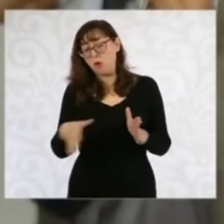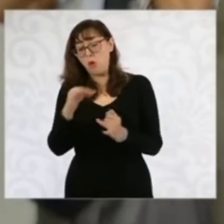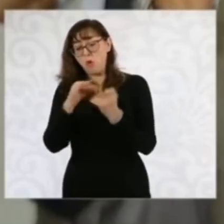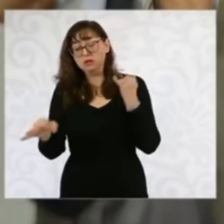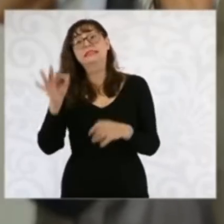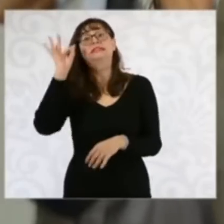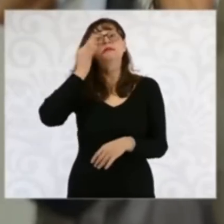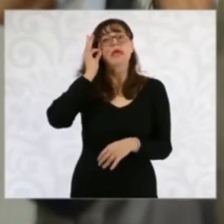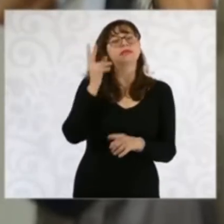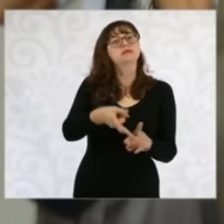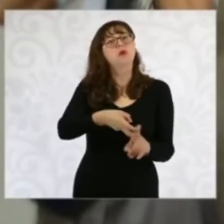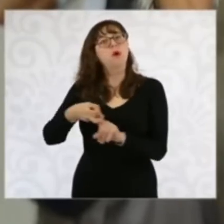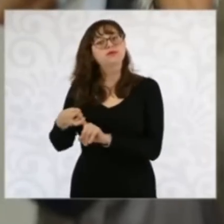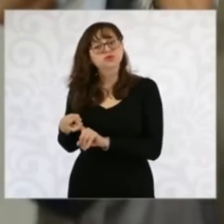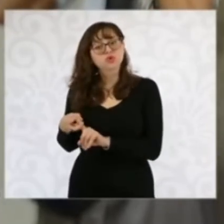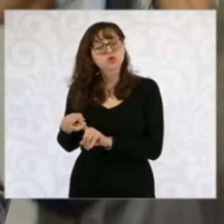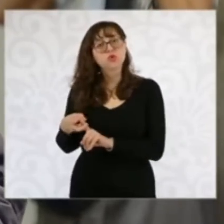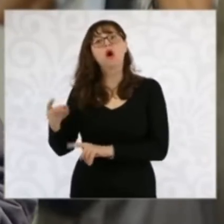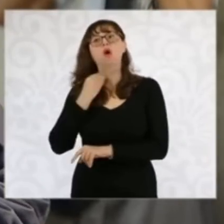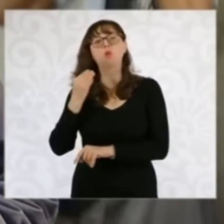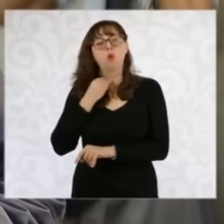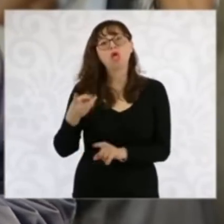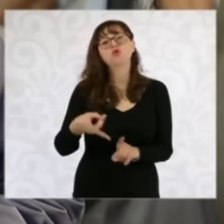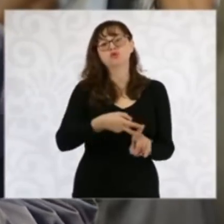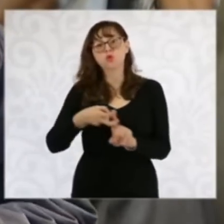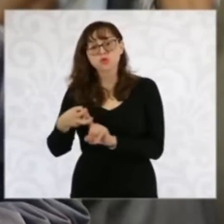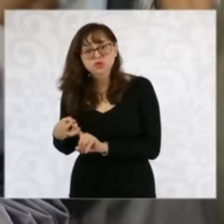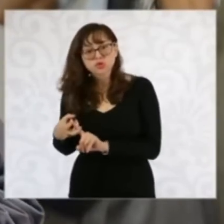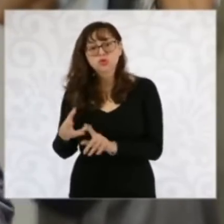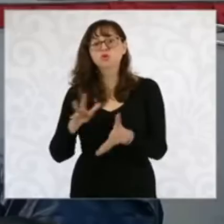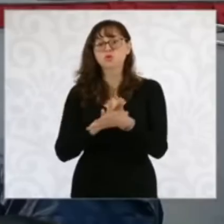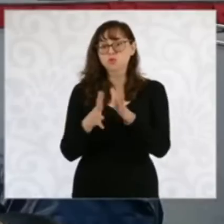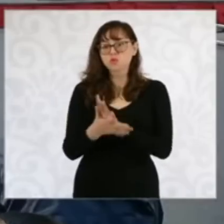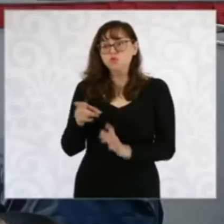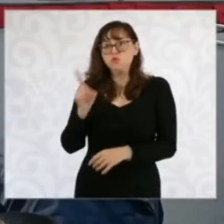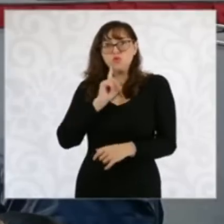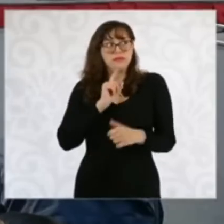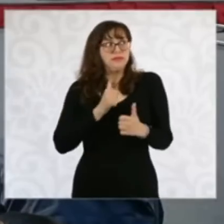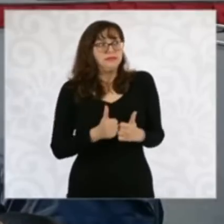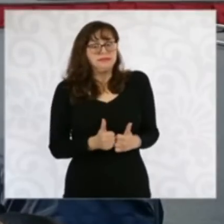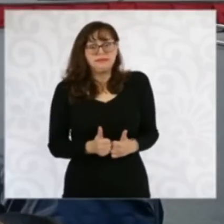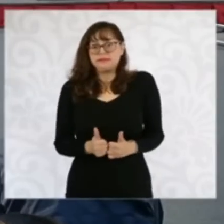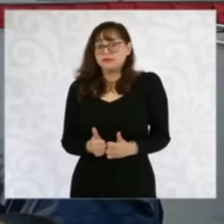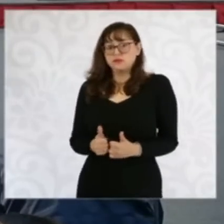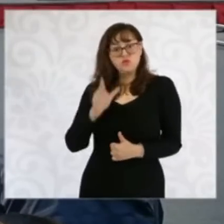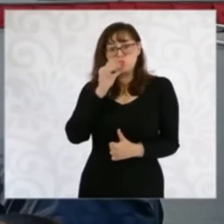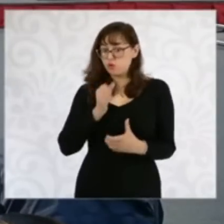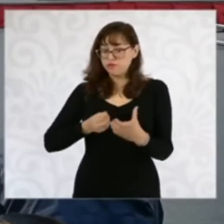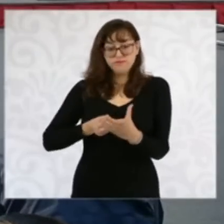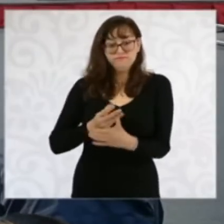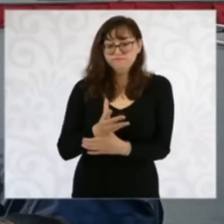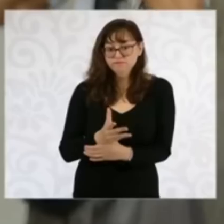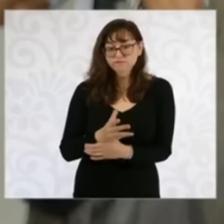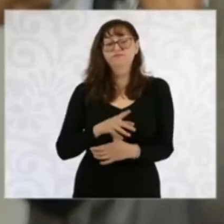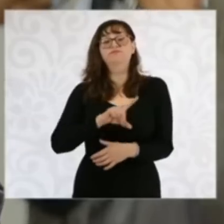sus sirvientes y por un abogado que fue coludido en ese momento, y muchos años después, a través de una larga lucha que dieron